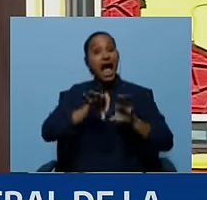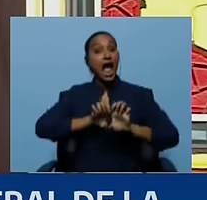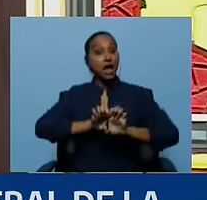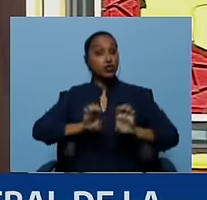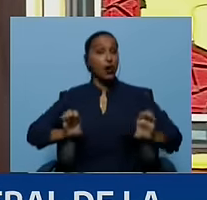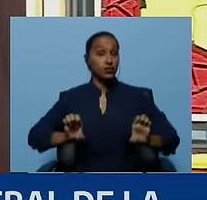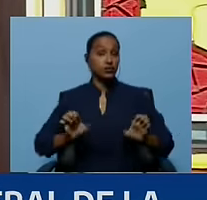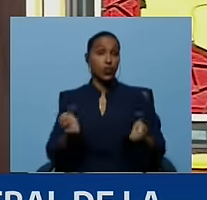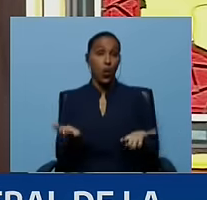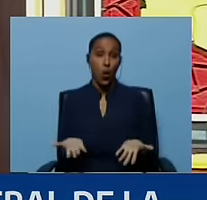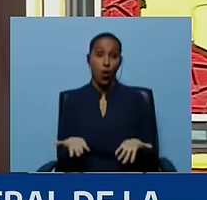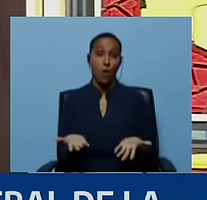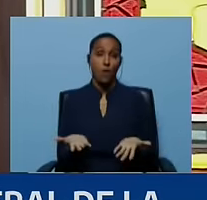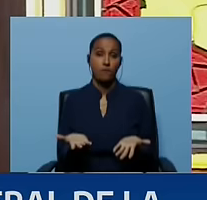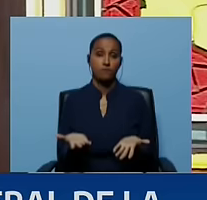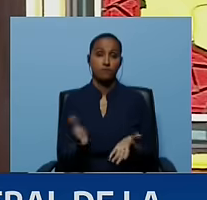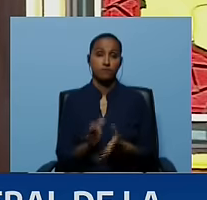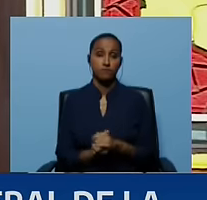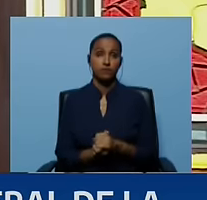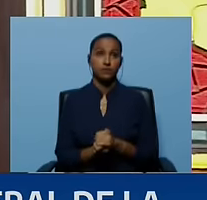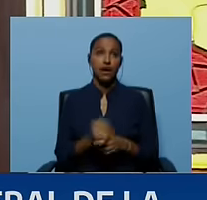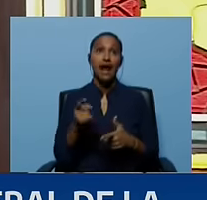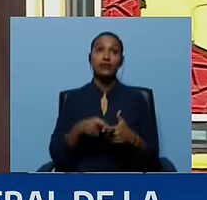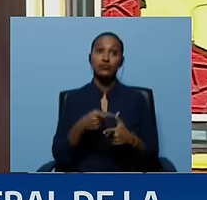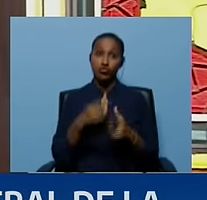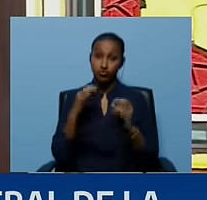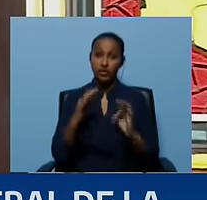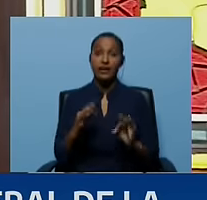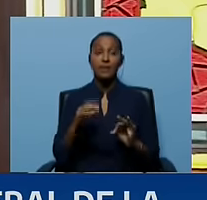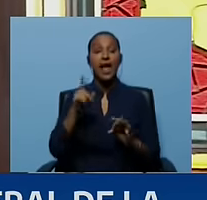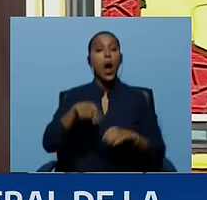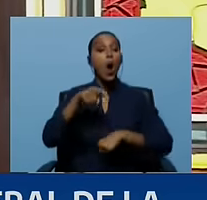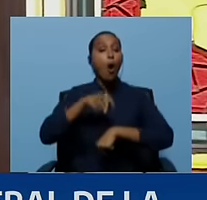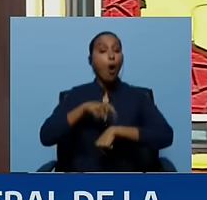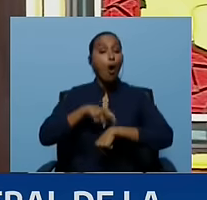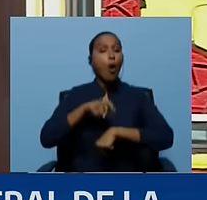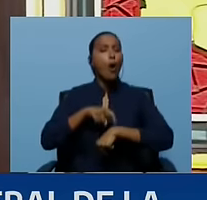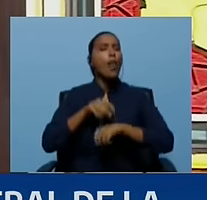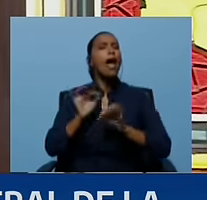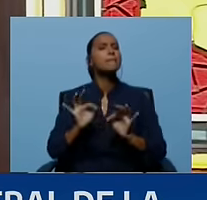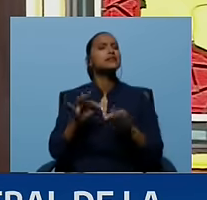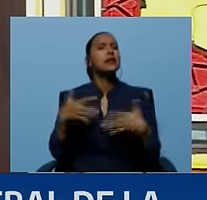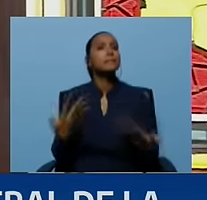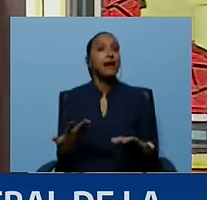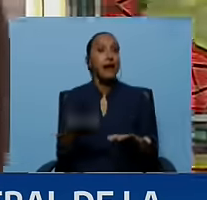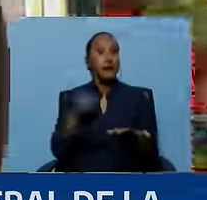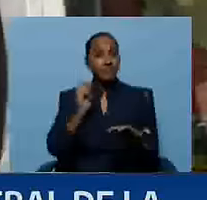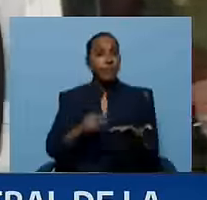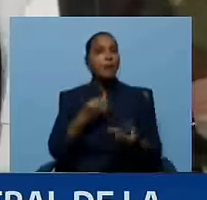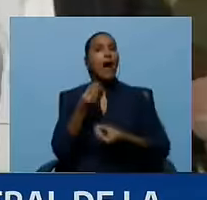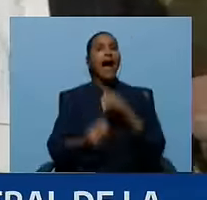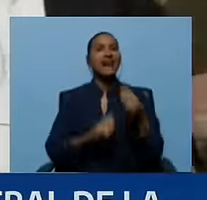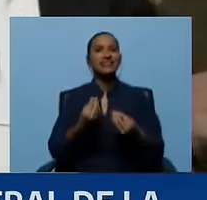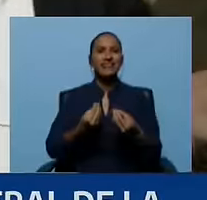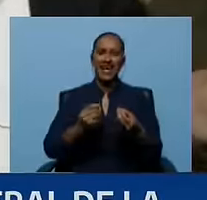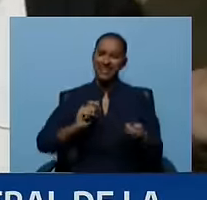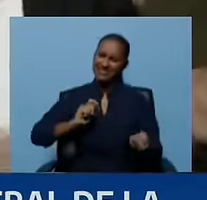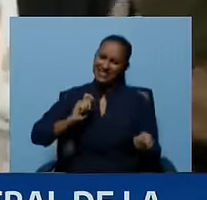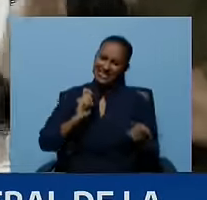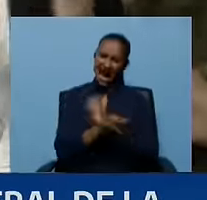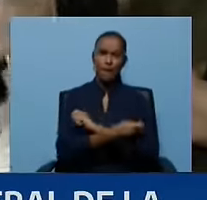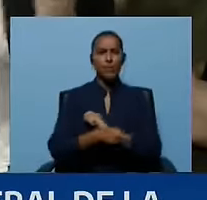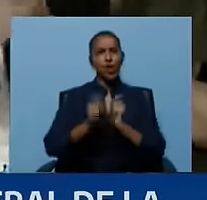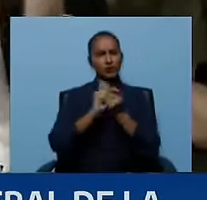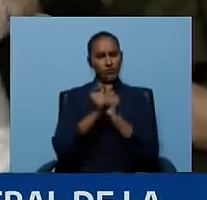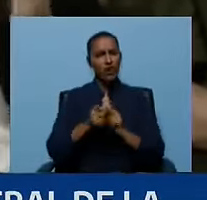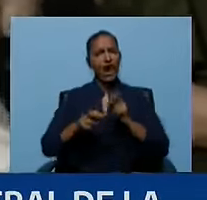Creo que ha llegado una hora especial también para hacer una gran revolución educativa, cultural